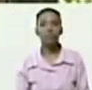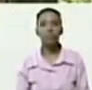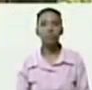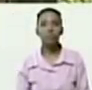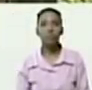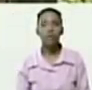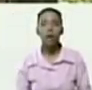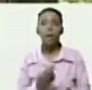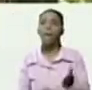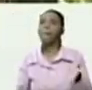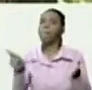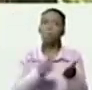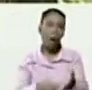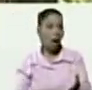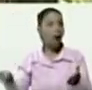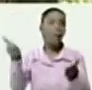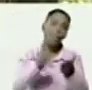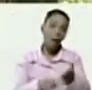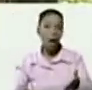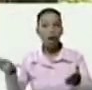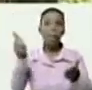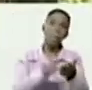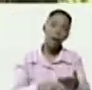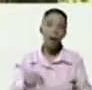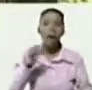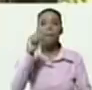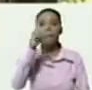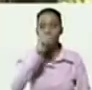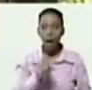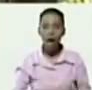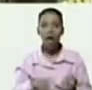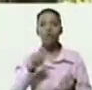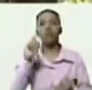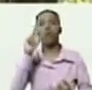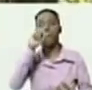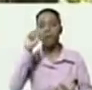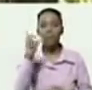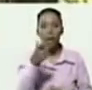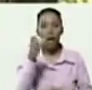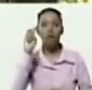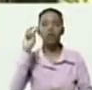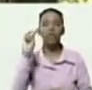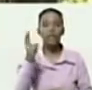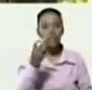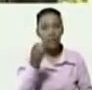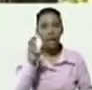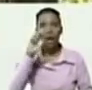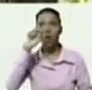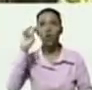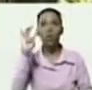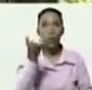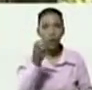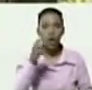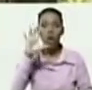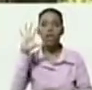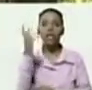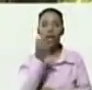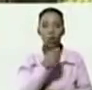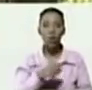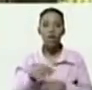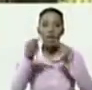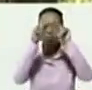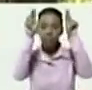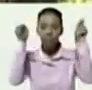Y lo repetían hasta el cansancio en primer año, primer grado, segundo, tercero, cuarto, quinto, sexto. Hacíamos carteleras en las